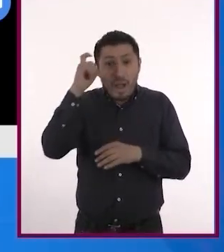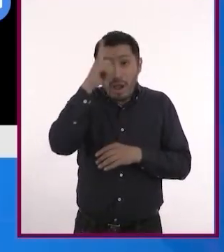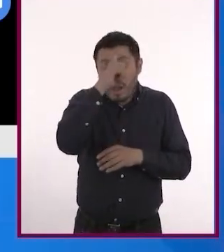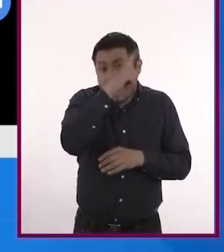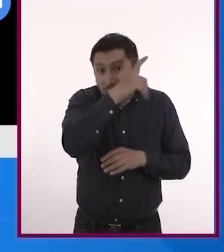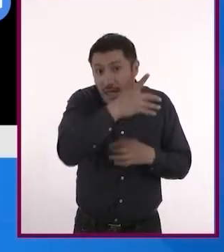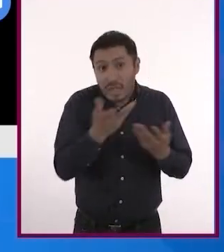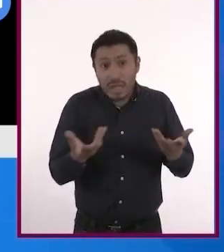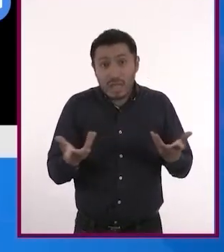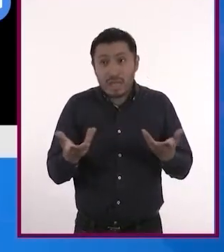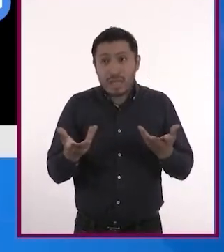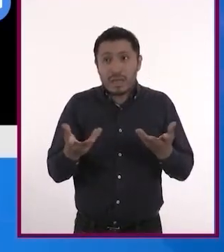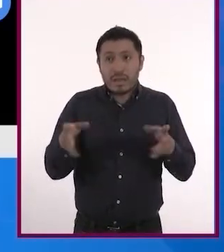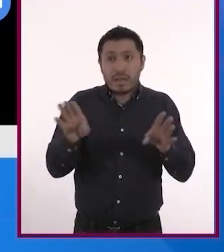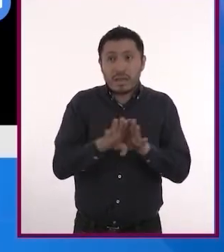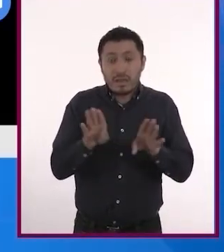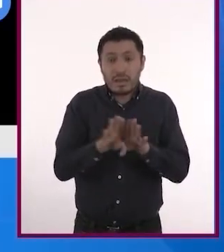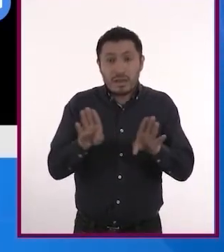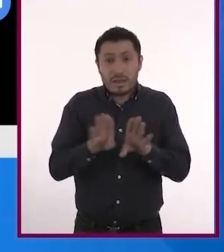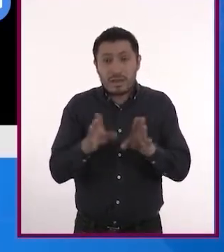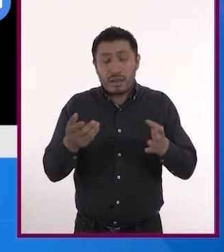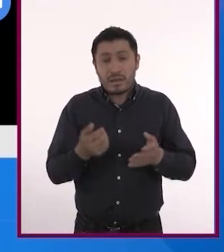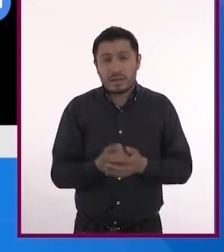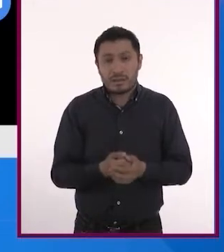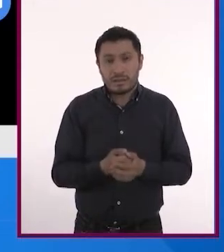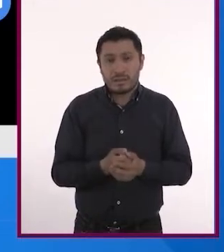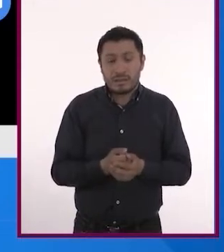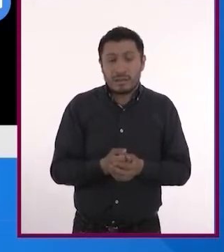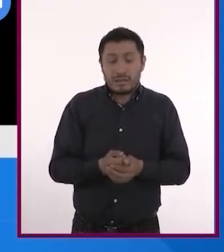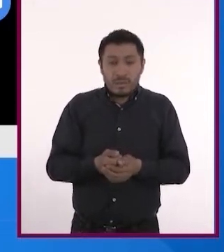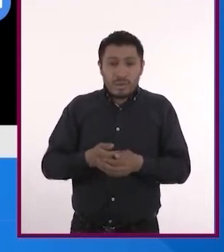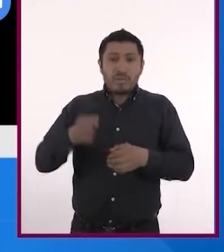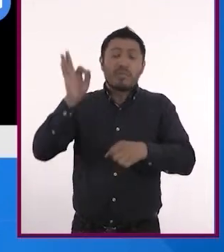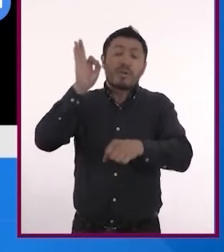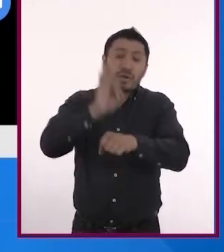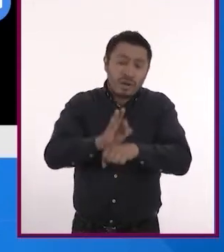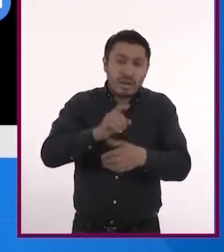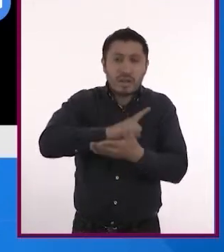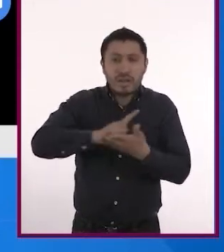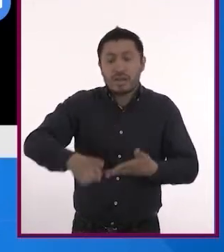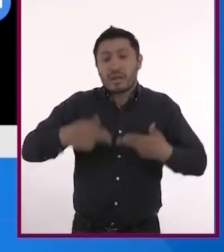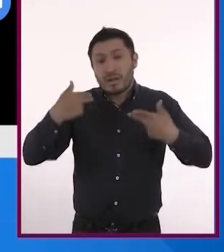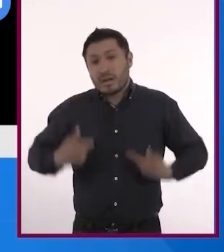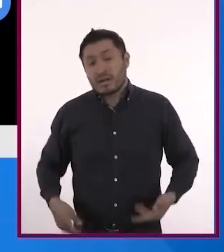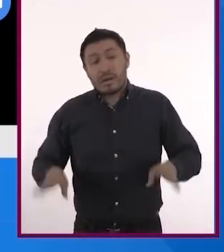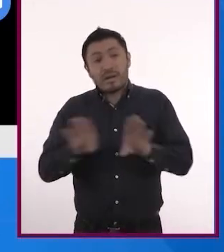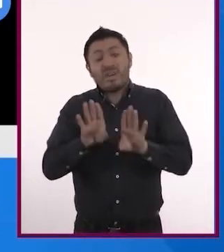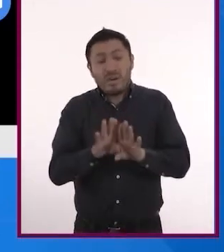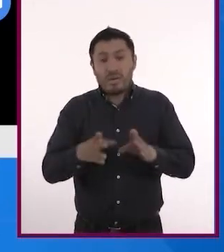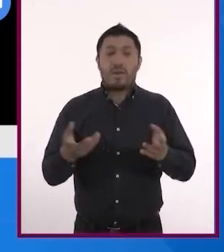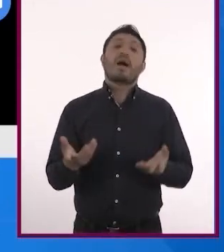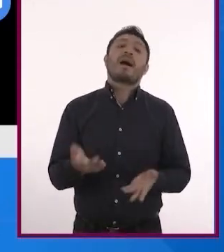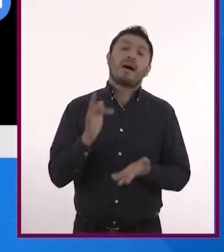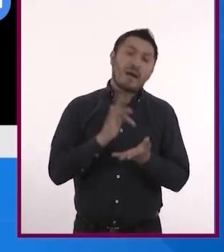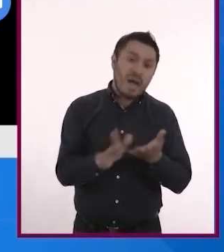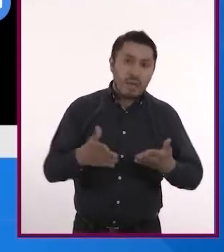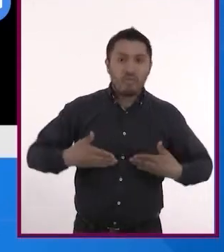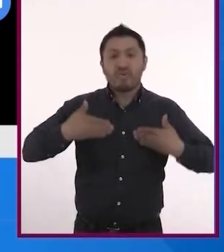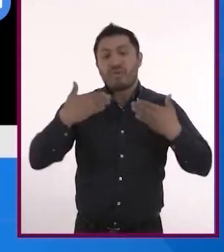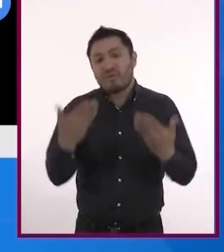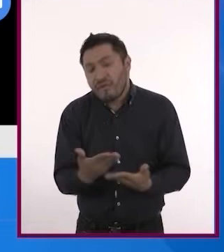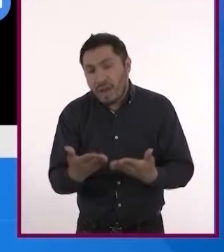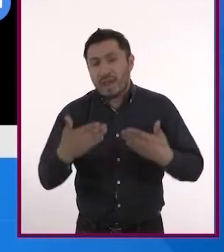difícil. ¿Cómo podemos también proteger sus derechos humanos? Brindando confianza,